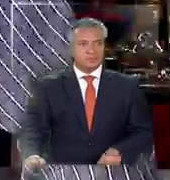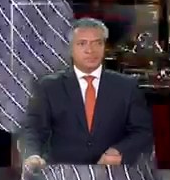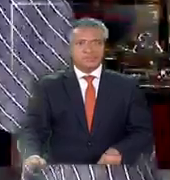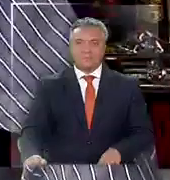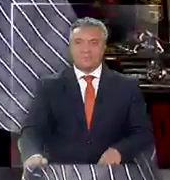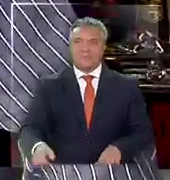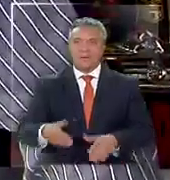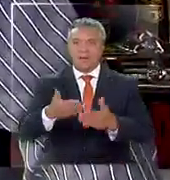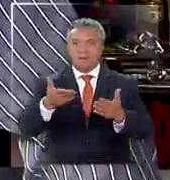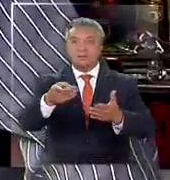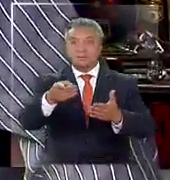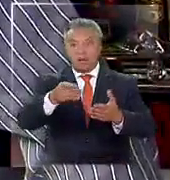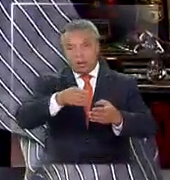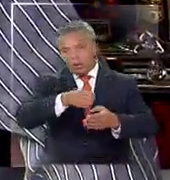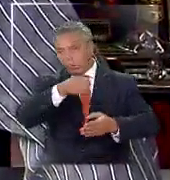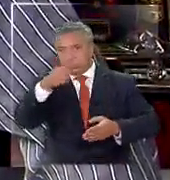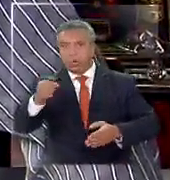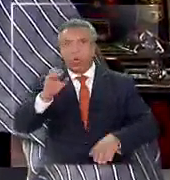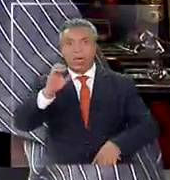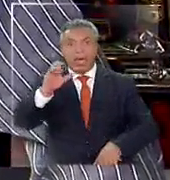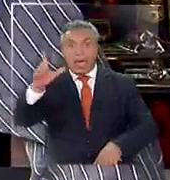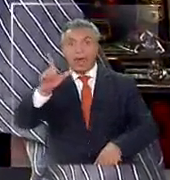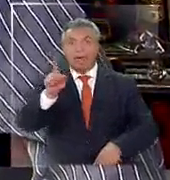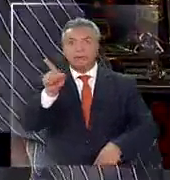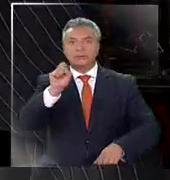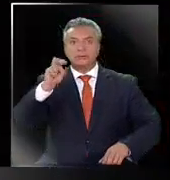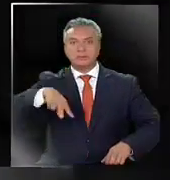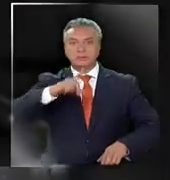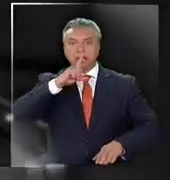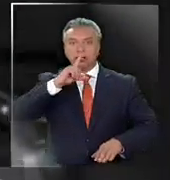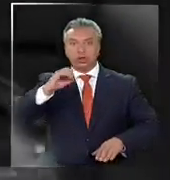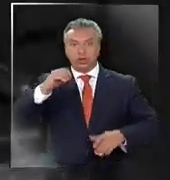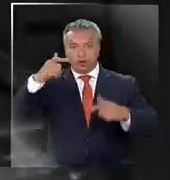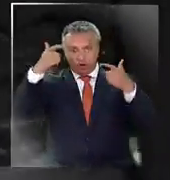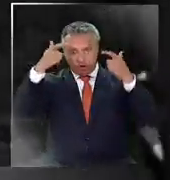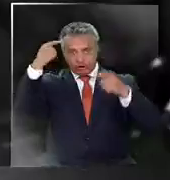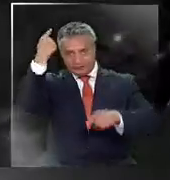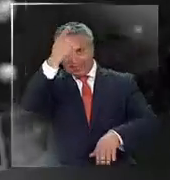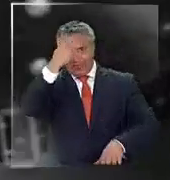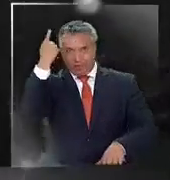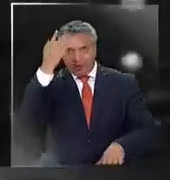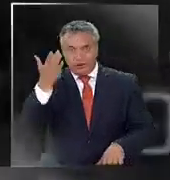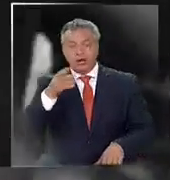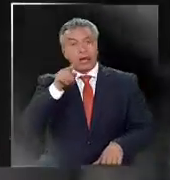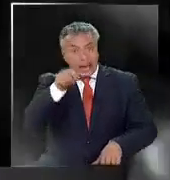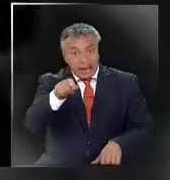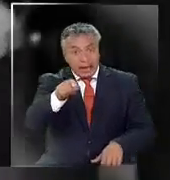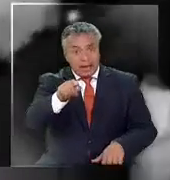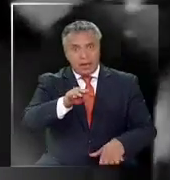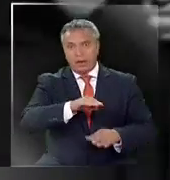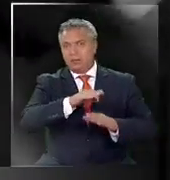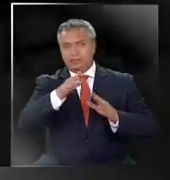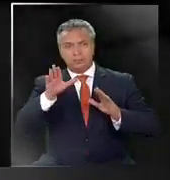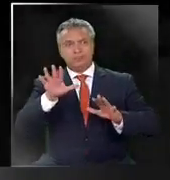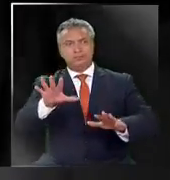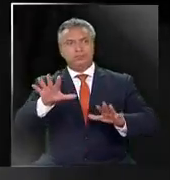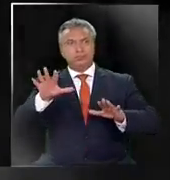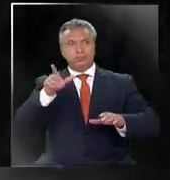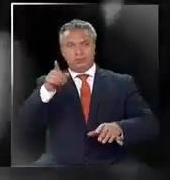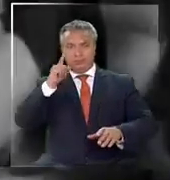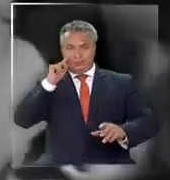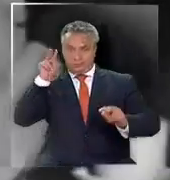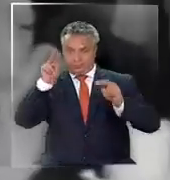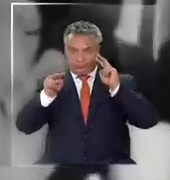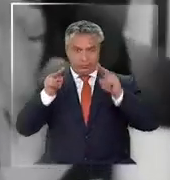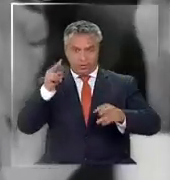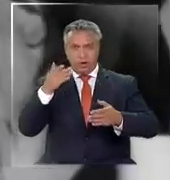Hasta llegar al Santo, y con el Santo tuvo un éxito tan grande, y yo creo que de ahí lo que era seductor en el Santo fue